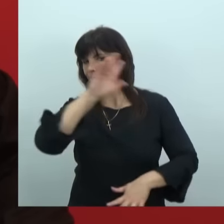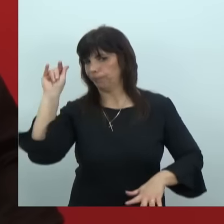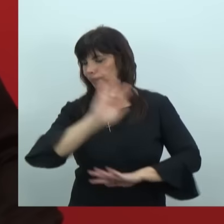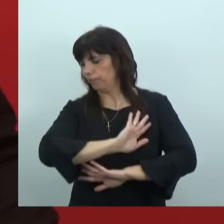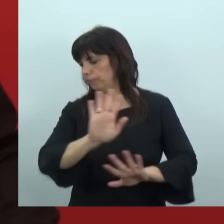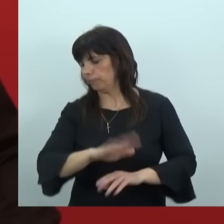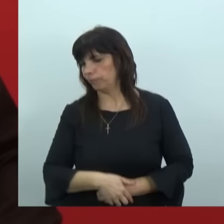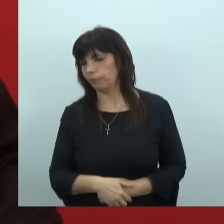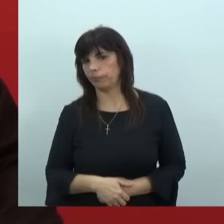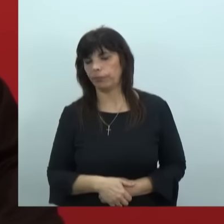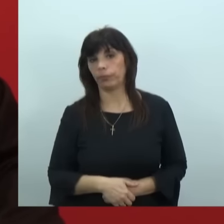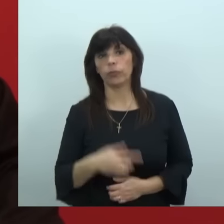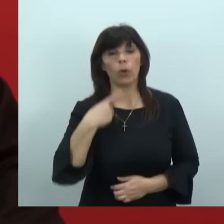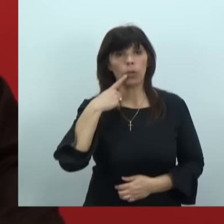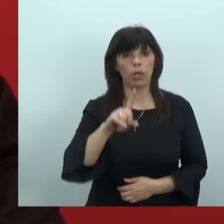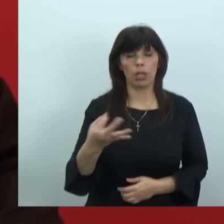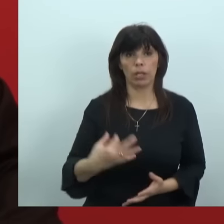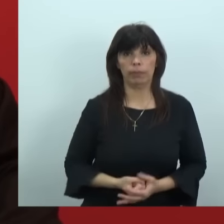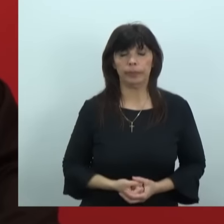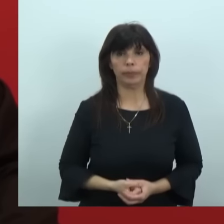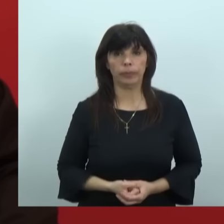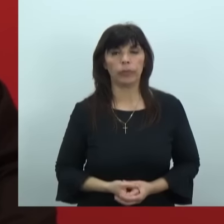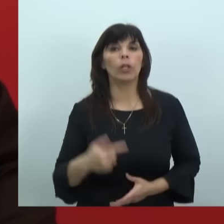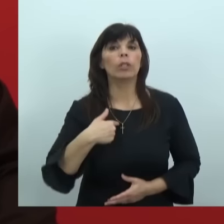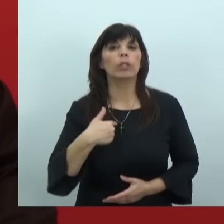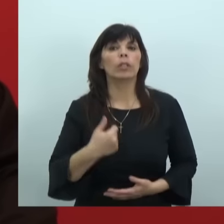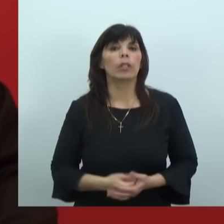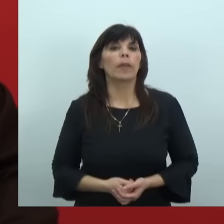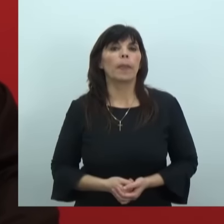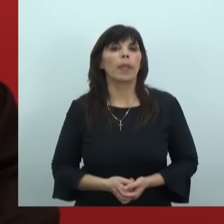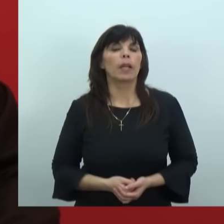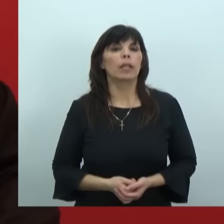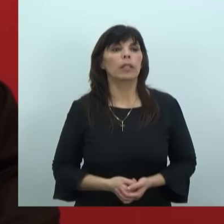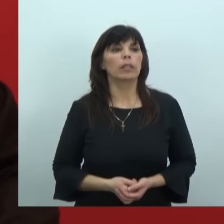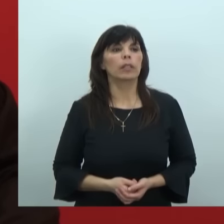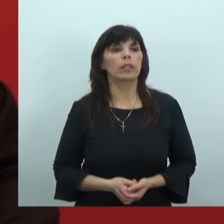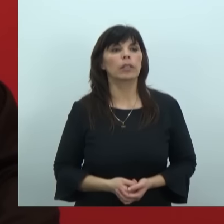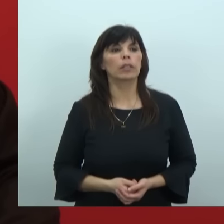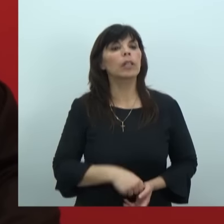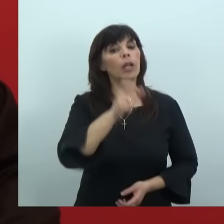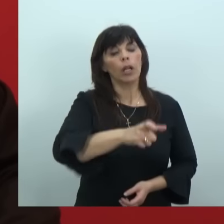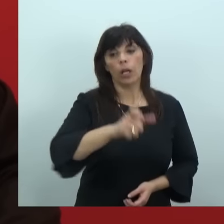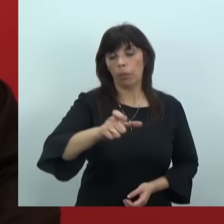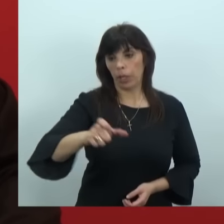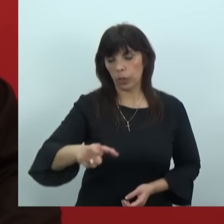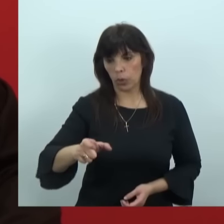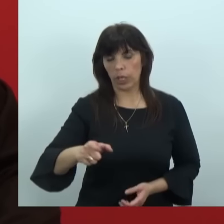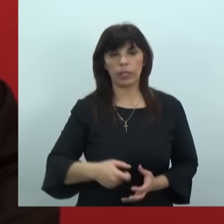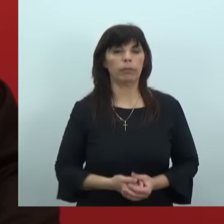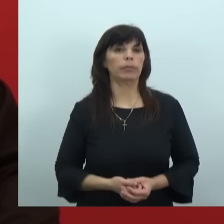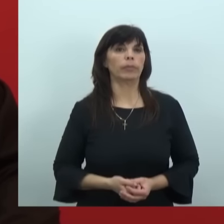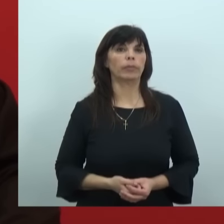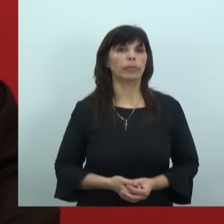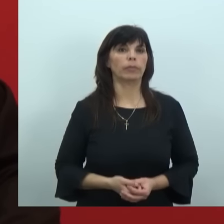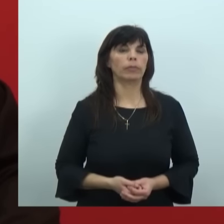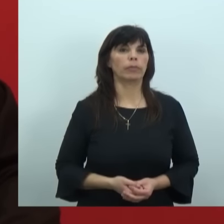Más, os voy a decir una cosa. Conozco docenas de personas que tuvieron